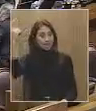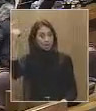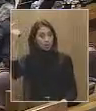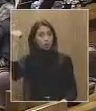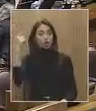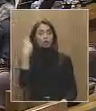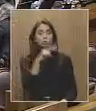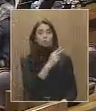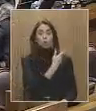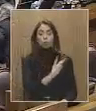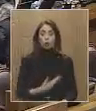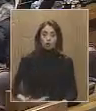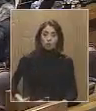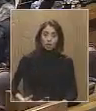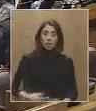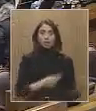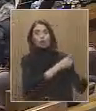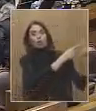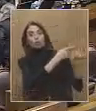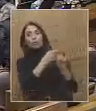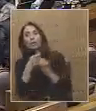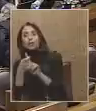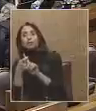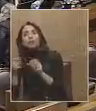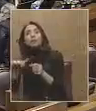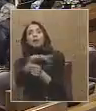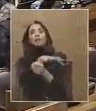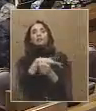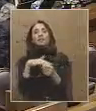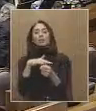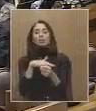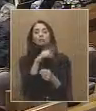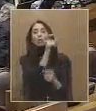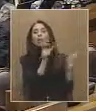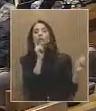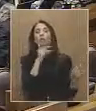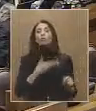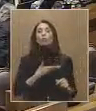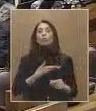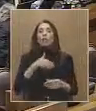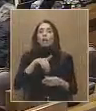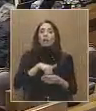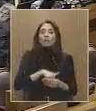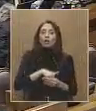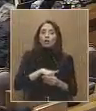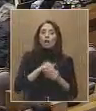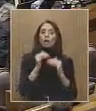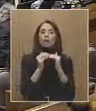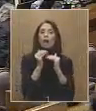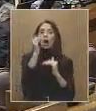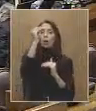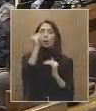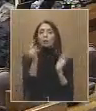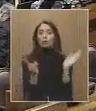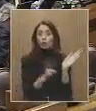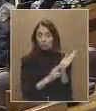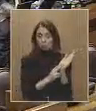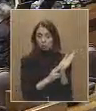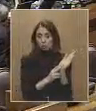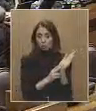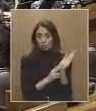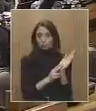que su gobierno los llevaría a una situación en que tuvieran que votar incremento de impuestos.